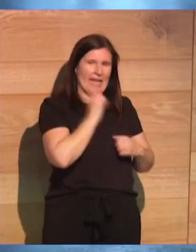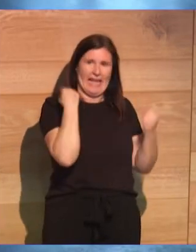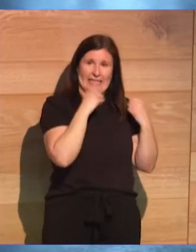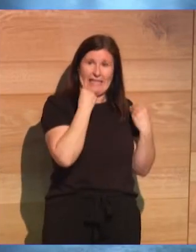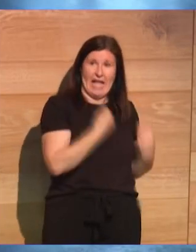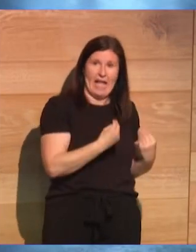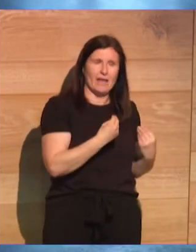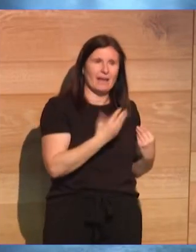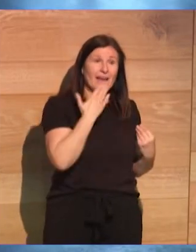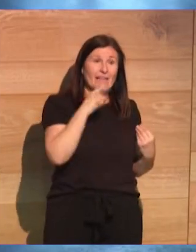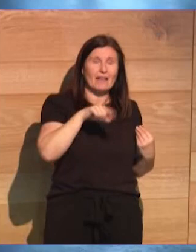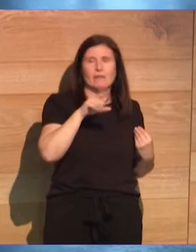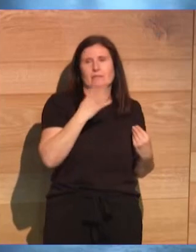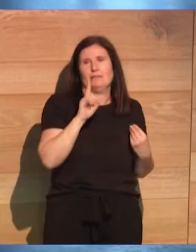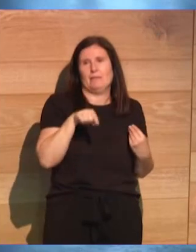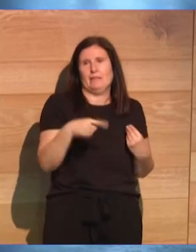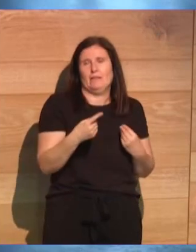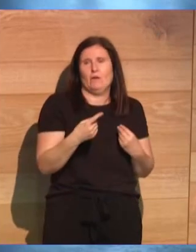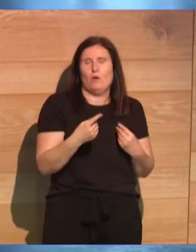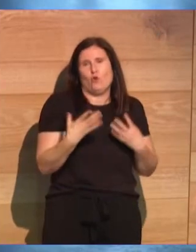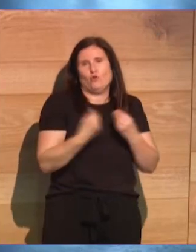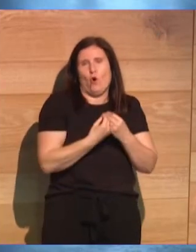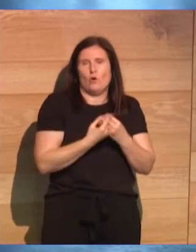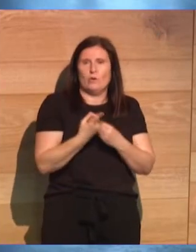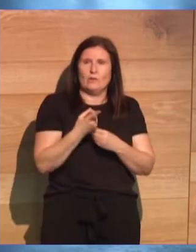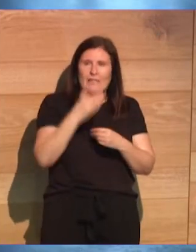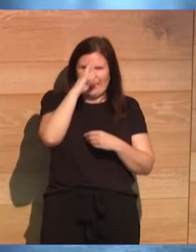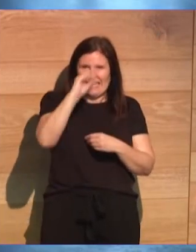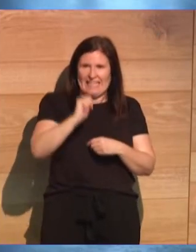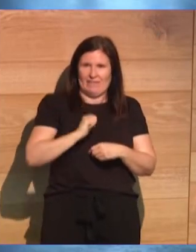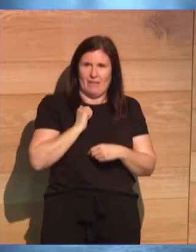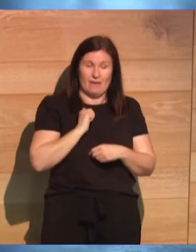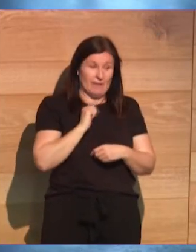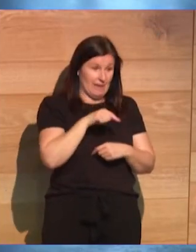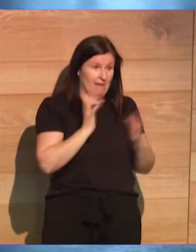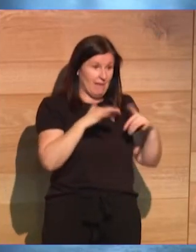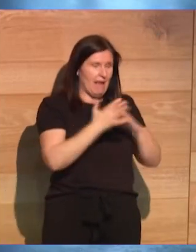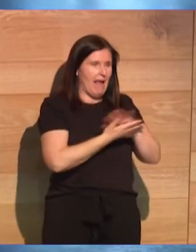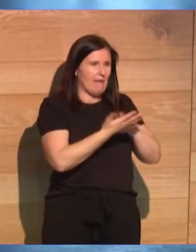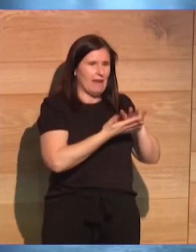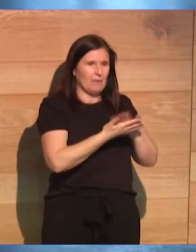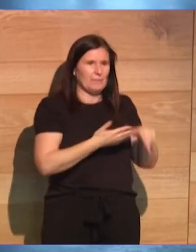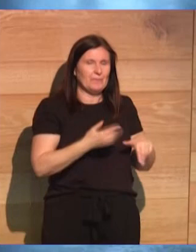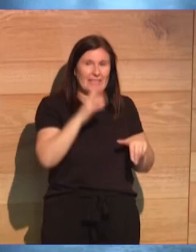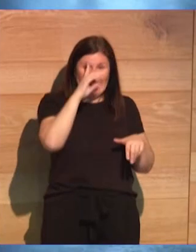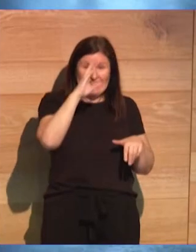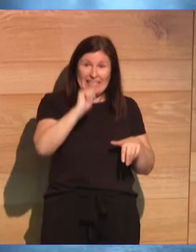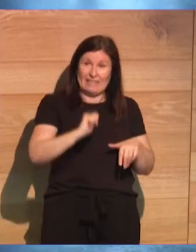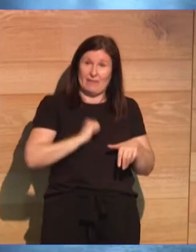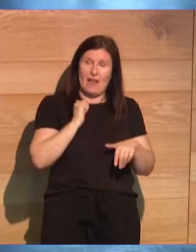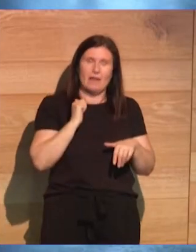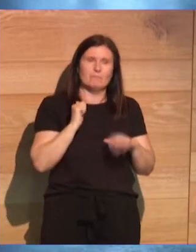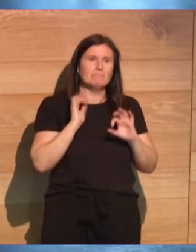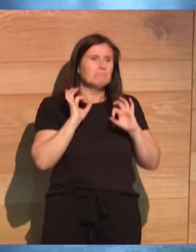artificial, ya que, conforme también estábamos hablando en el encuentro, vemos que la inteligencia artificial finalmente es